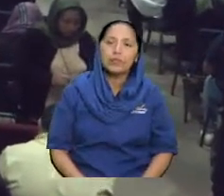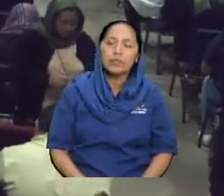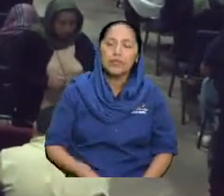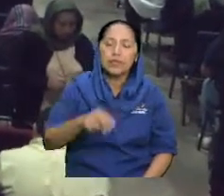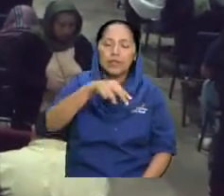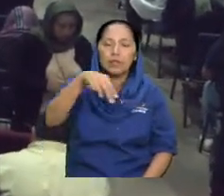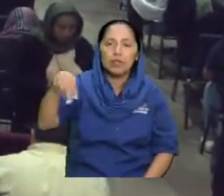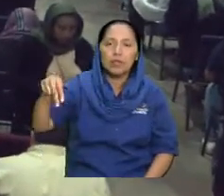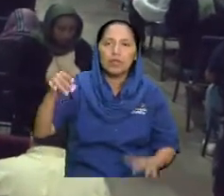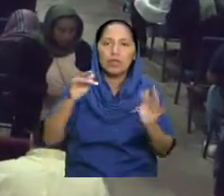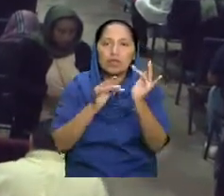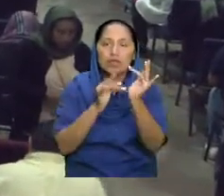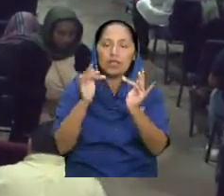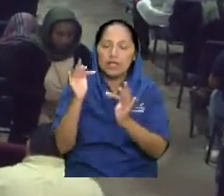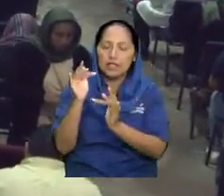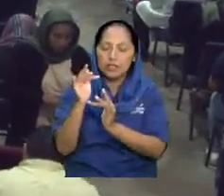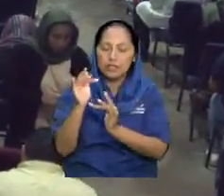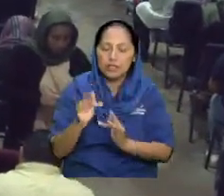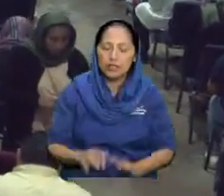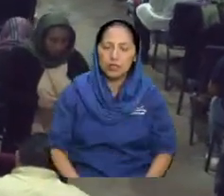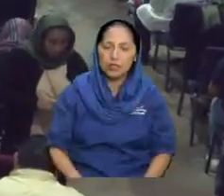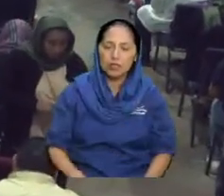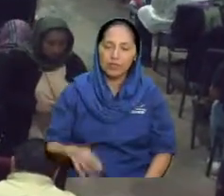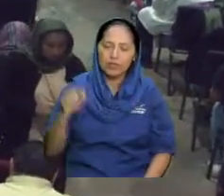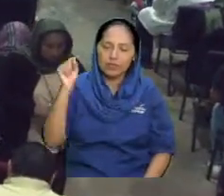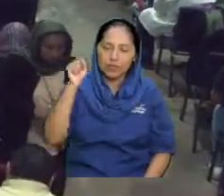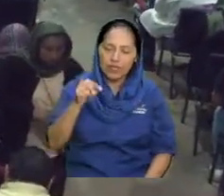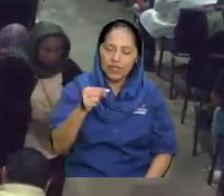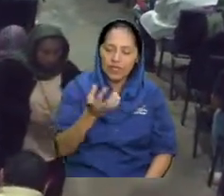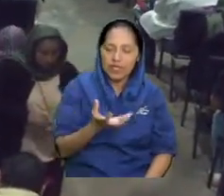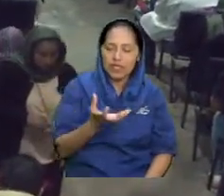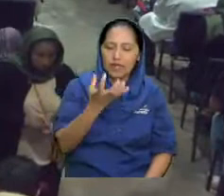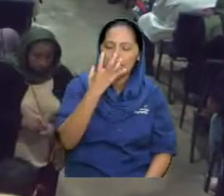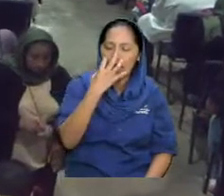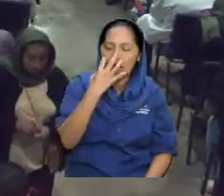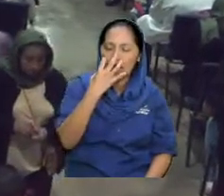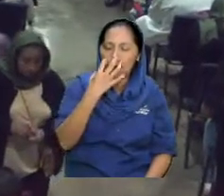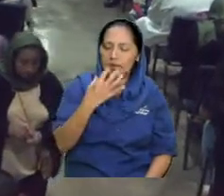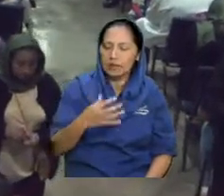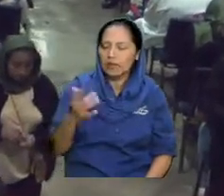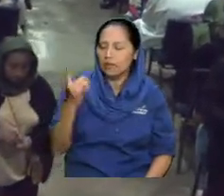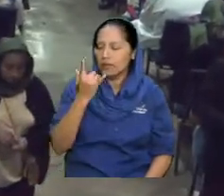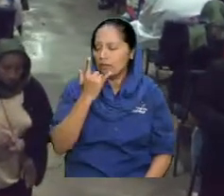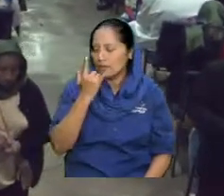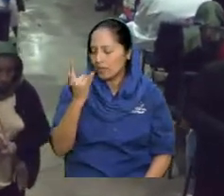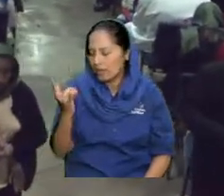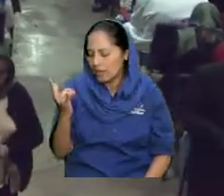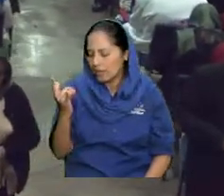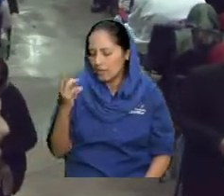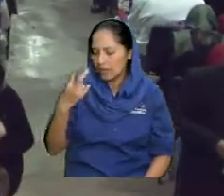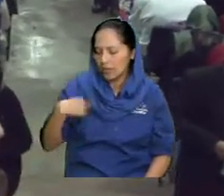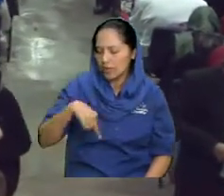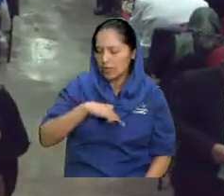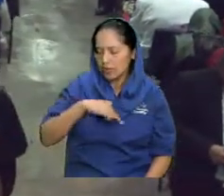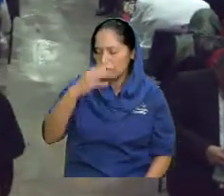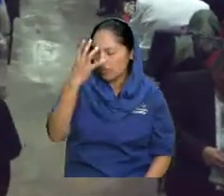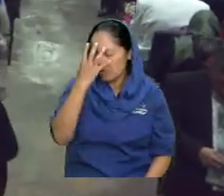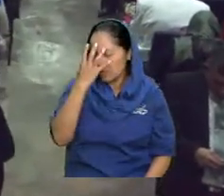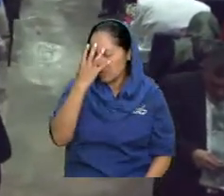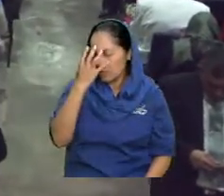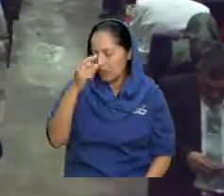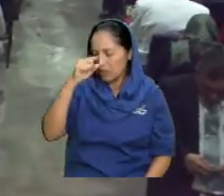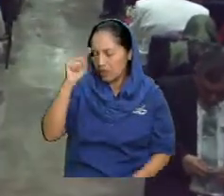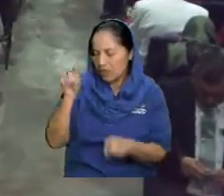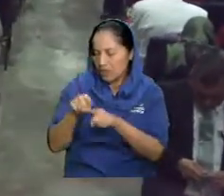En el nombre de Jesús, en este pan. Perdona nuestros pecados. Y ayúdanos a perdonar a los